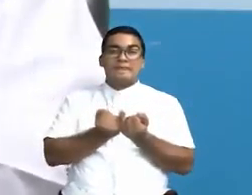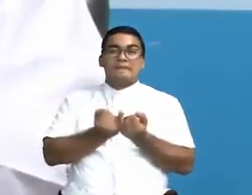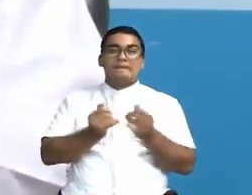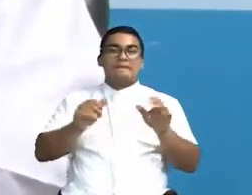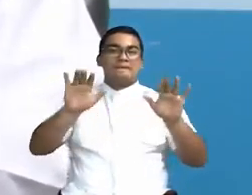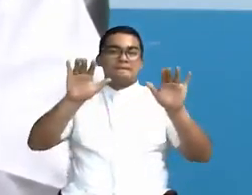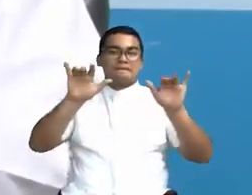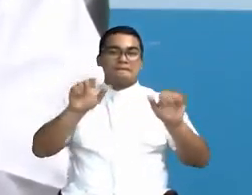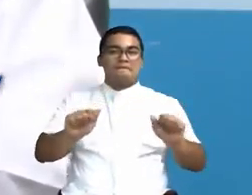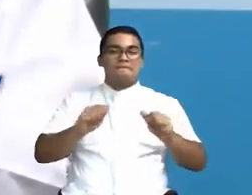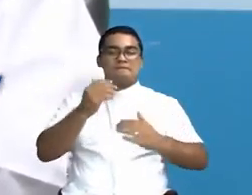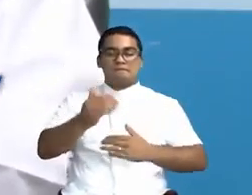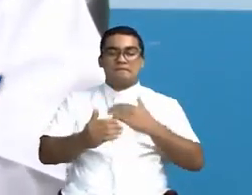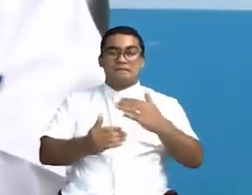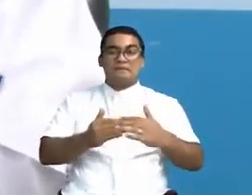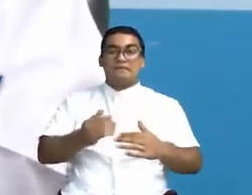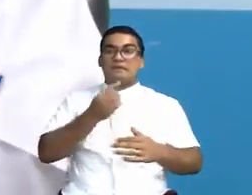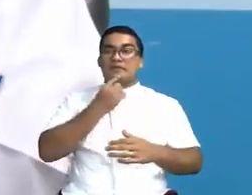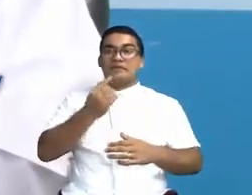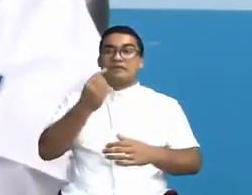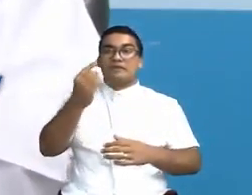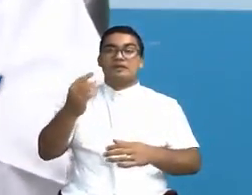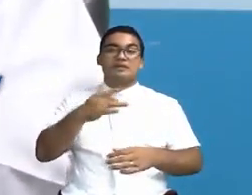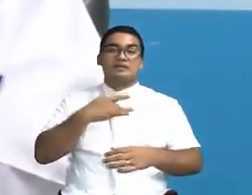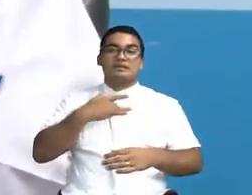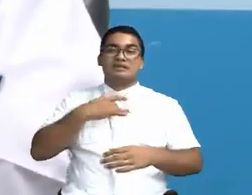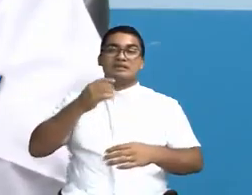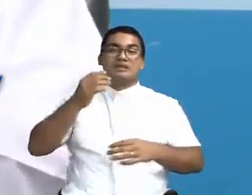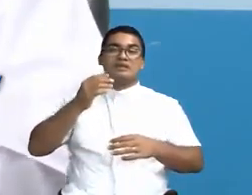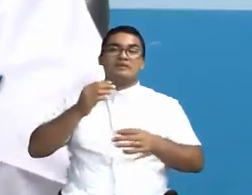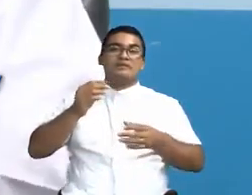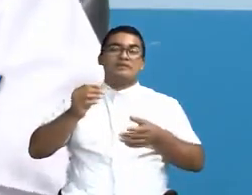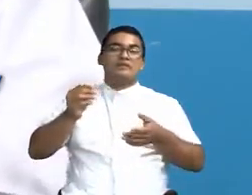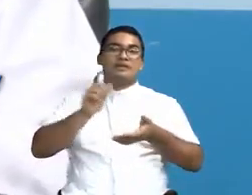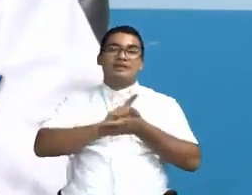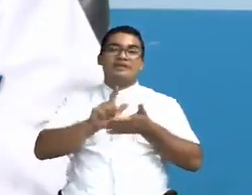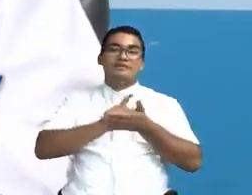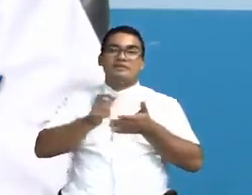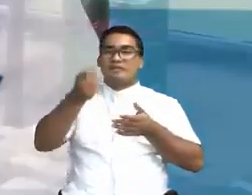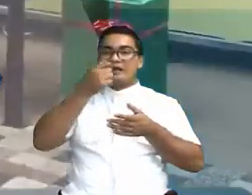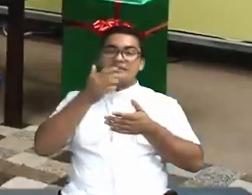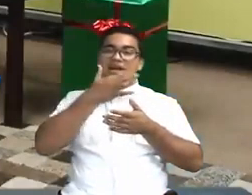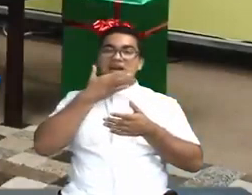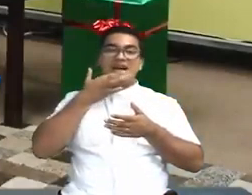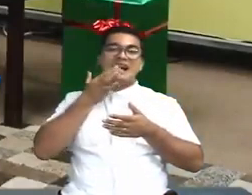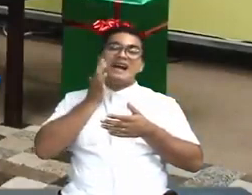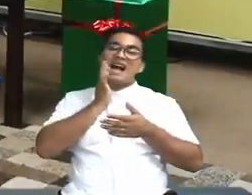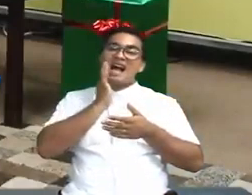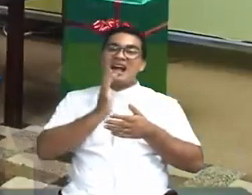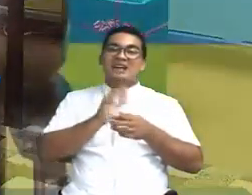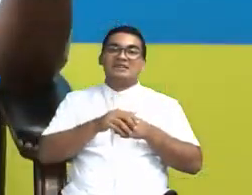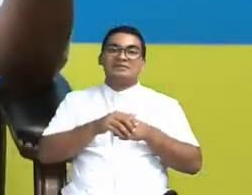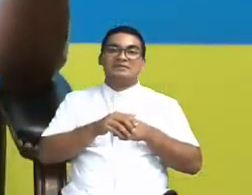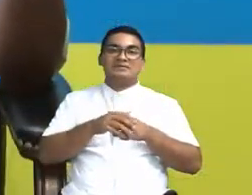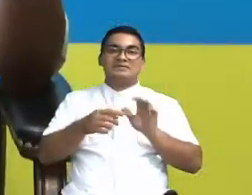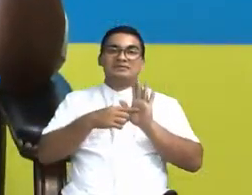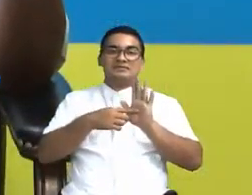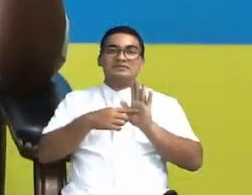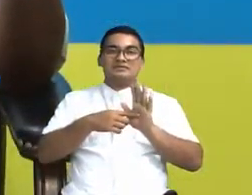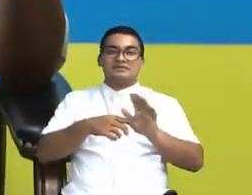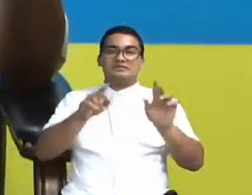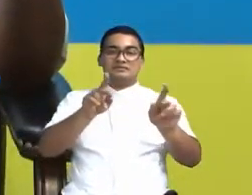procesos que tienen que intervenir ya sea un antimicótico o un antibacteriano, un antibiótico. Pues. Imagínense que es horrible para el paladar, porque no se